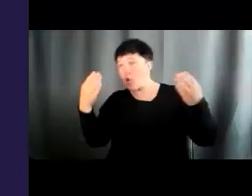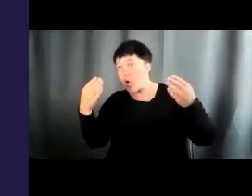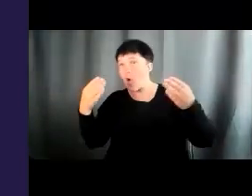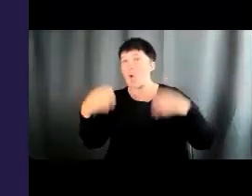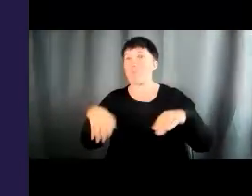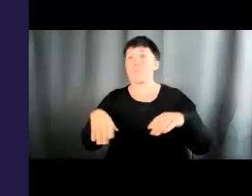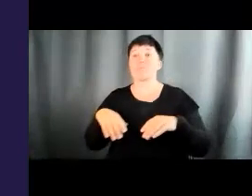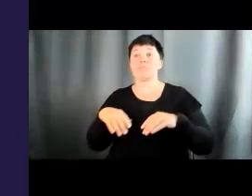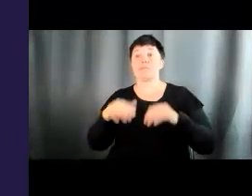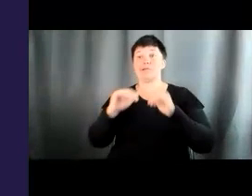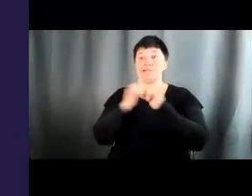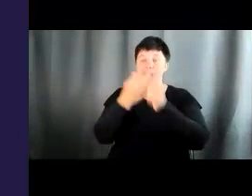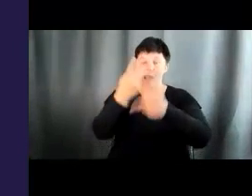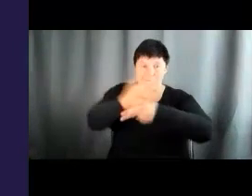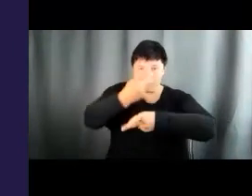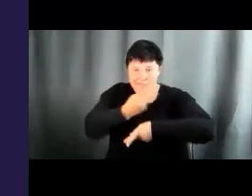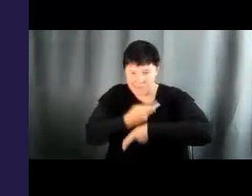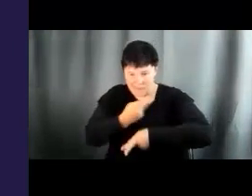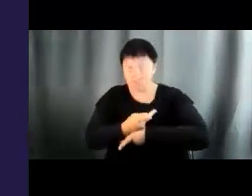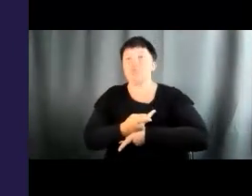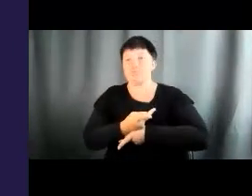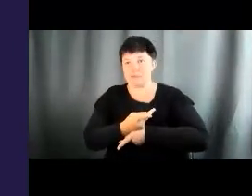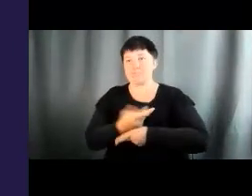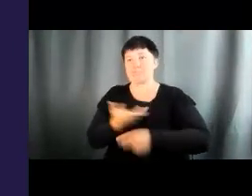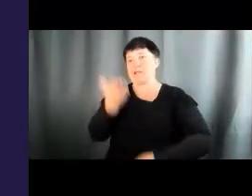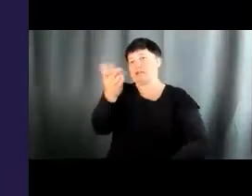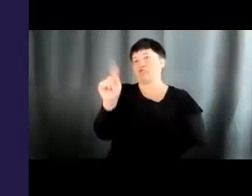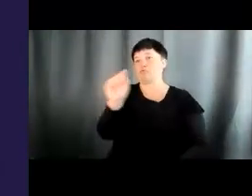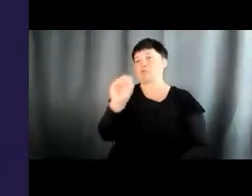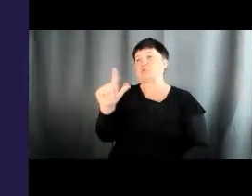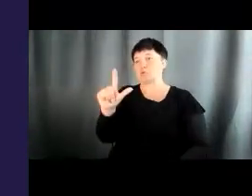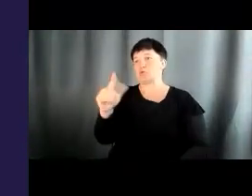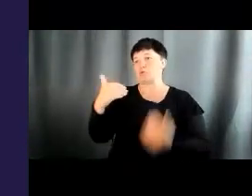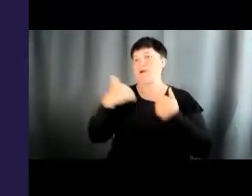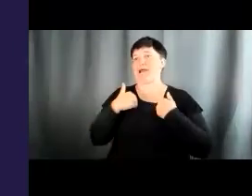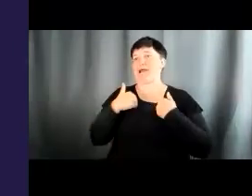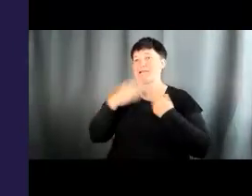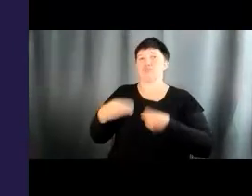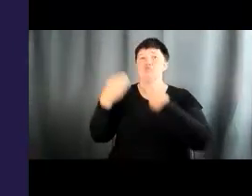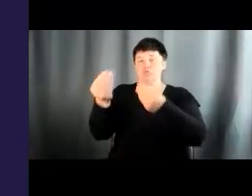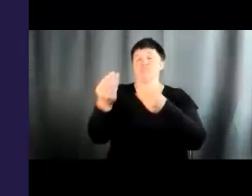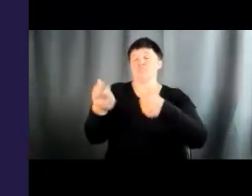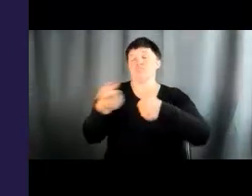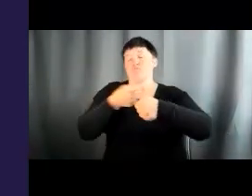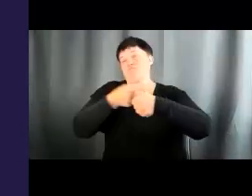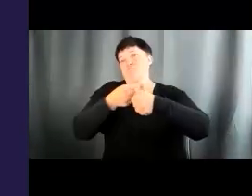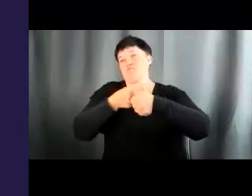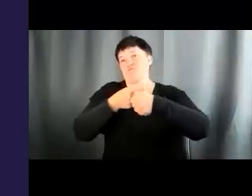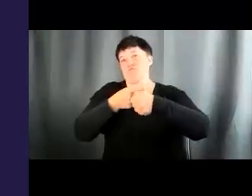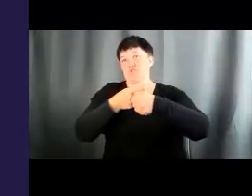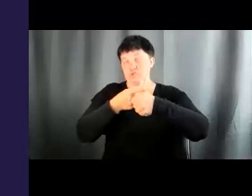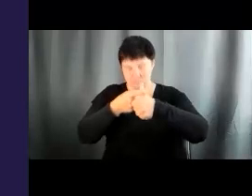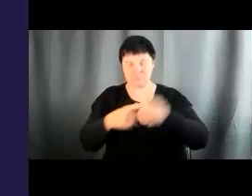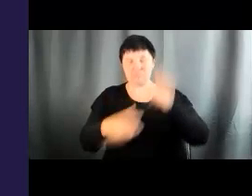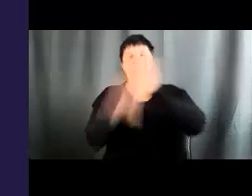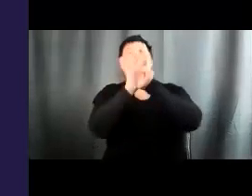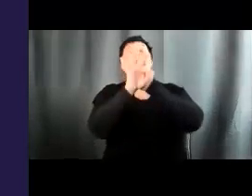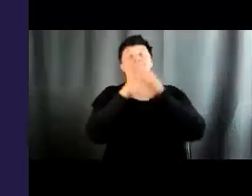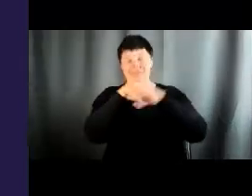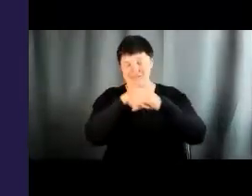Esta herramienta les brindará este tipo de primer punto de entrada a un conjunto de datos.